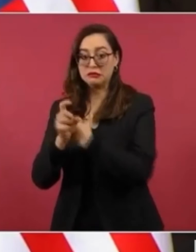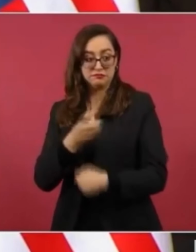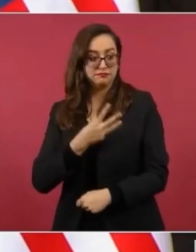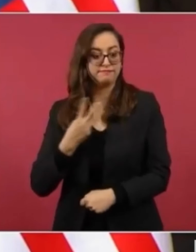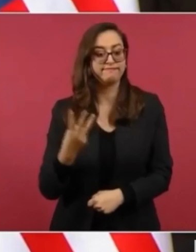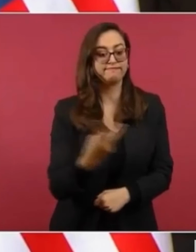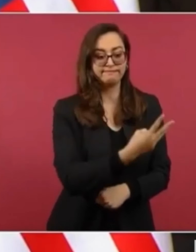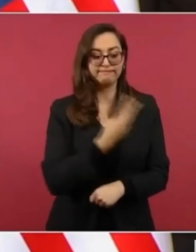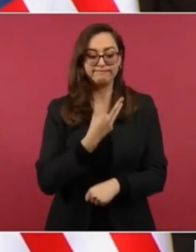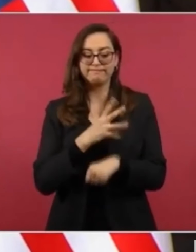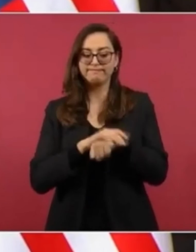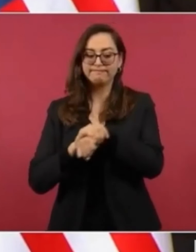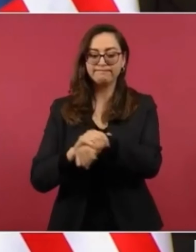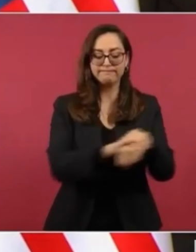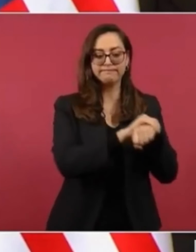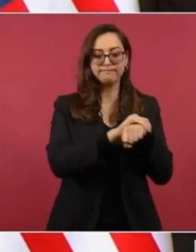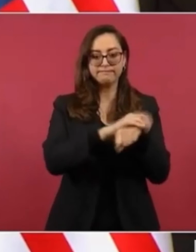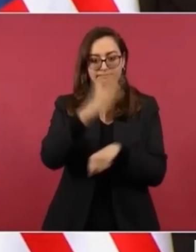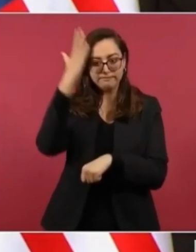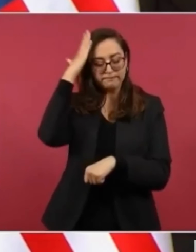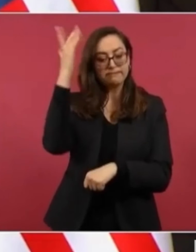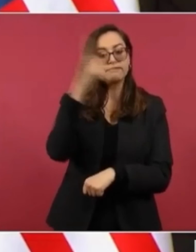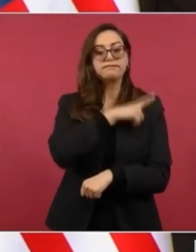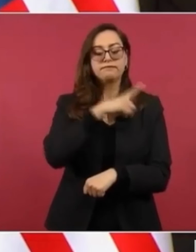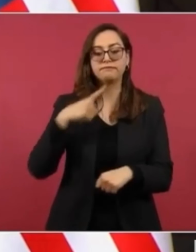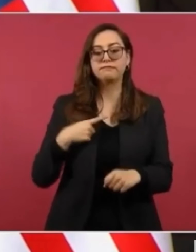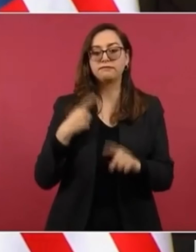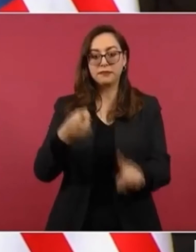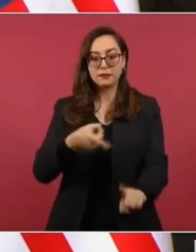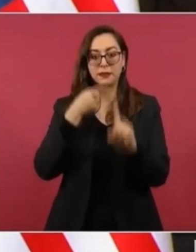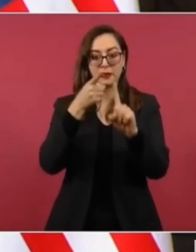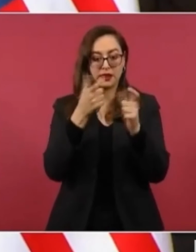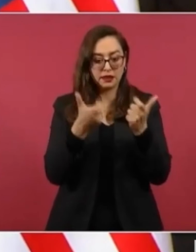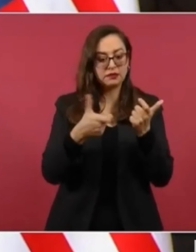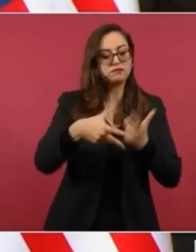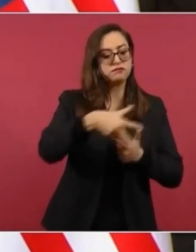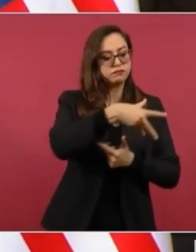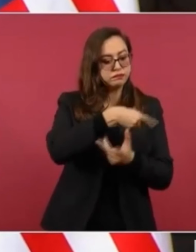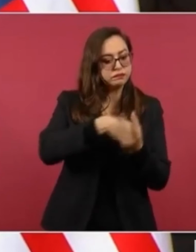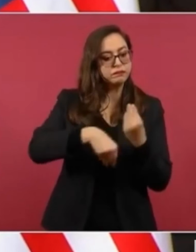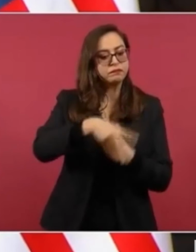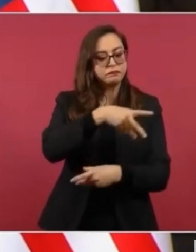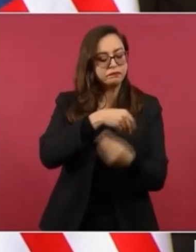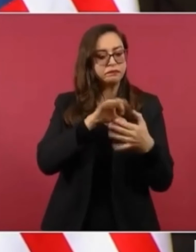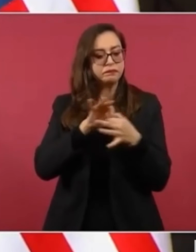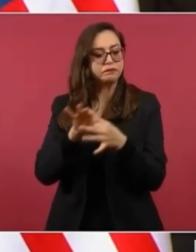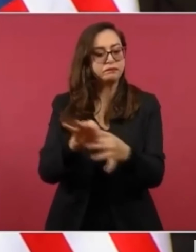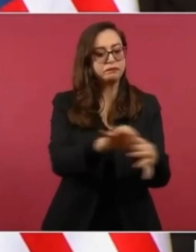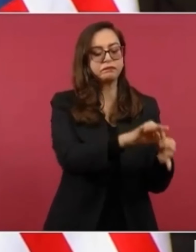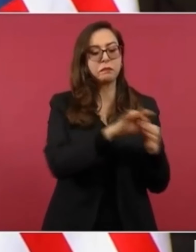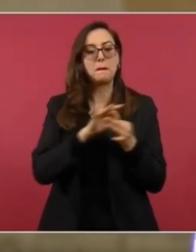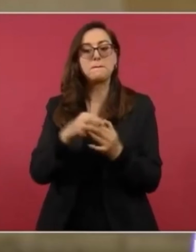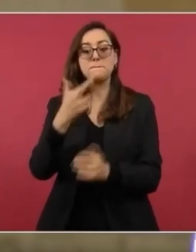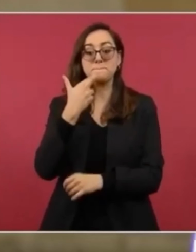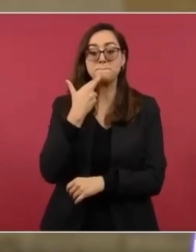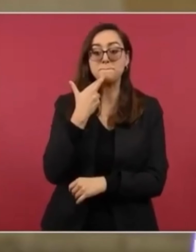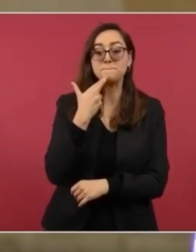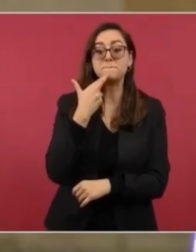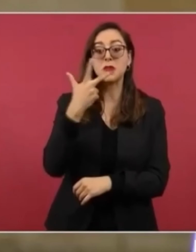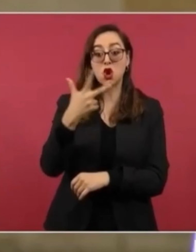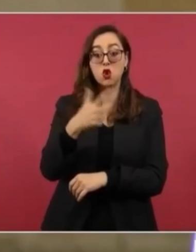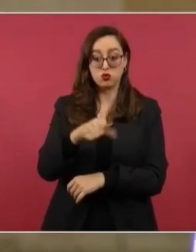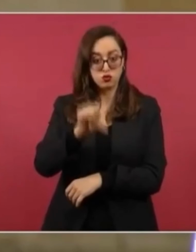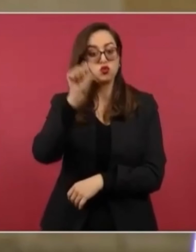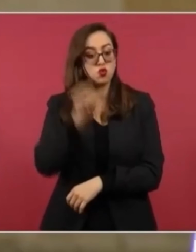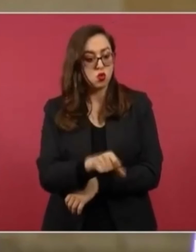en que nuestras economías sean más resilientes. Hoy debatimos cómo construir cadenas de suministro fiables en este continente